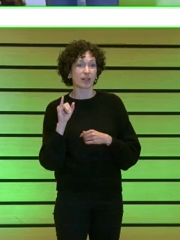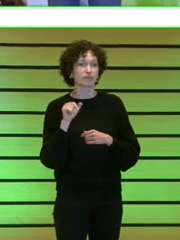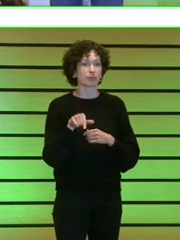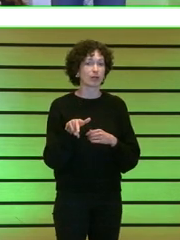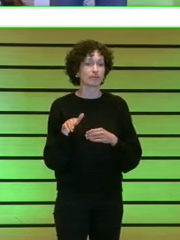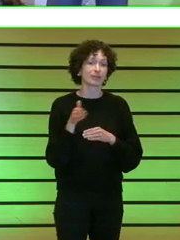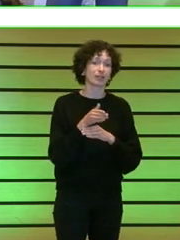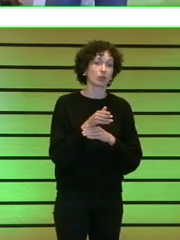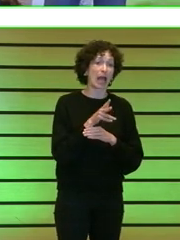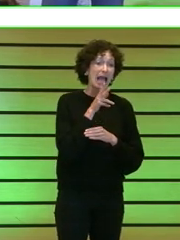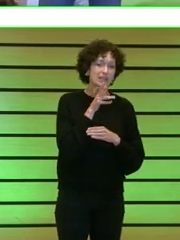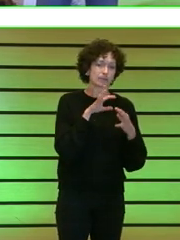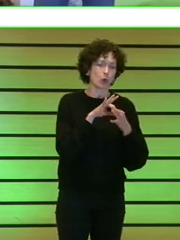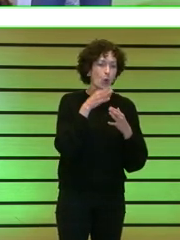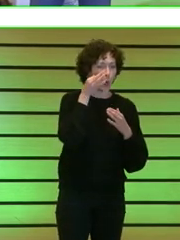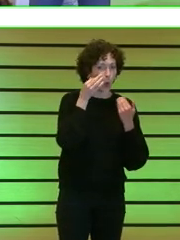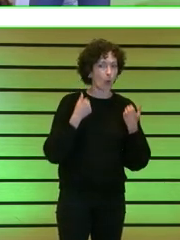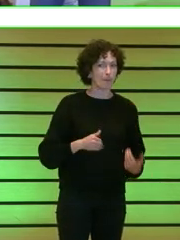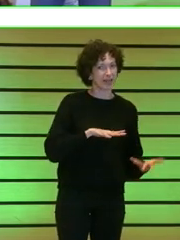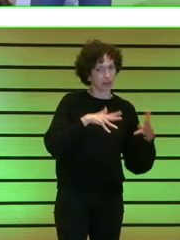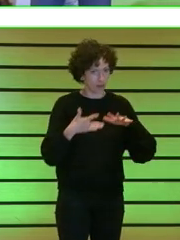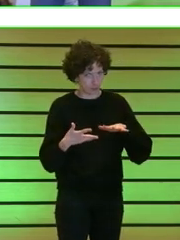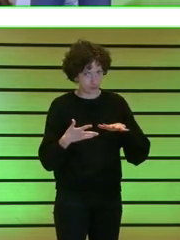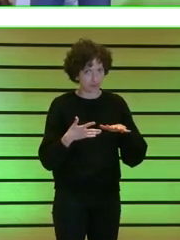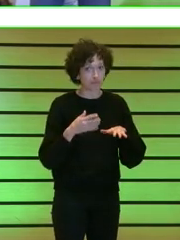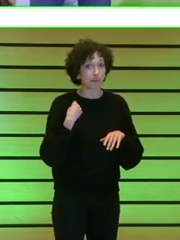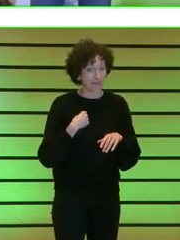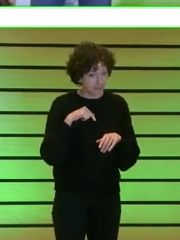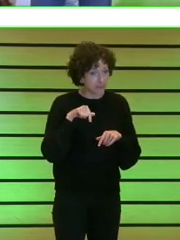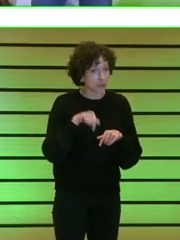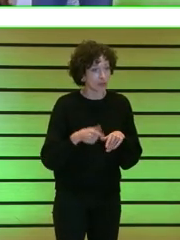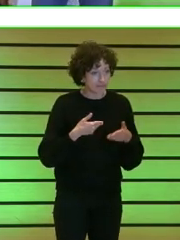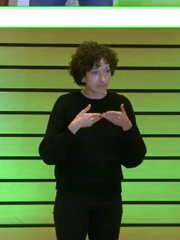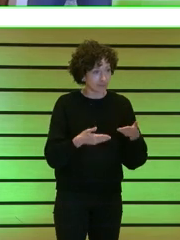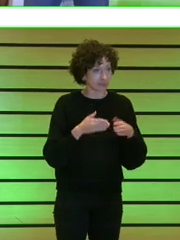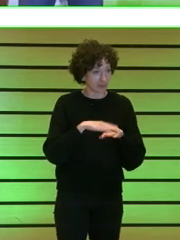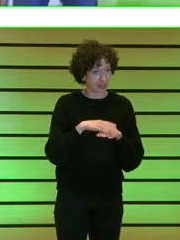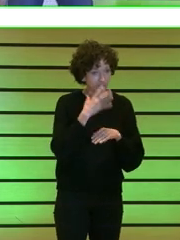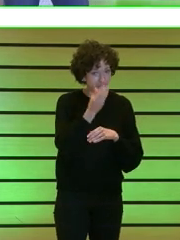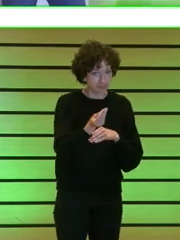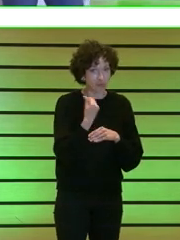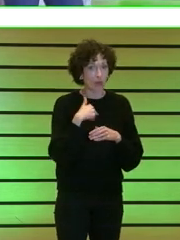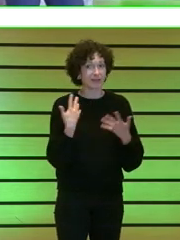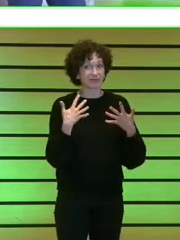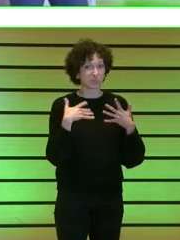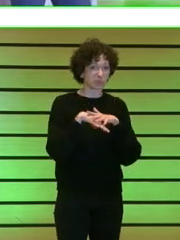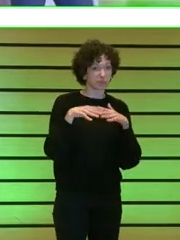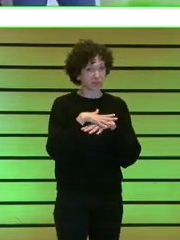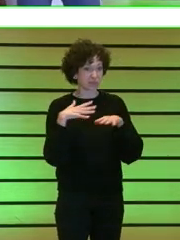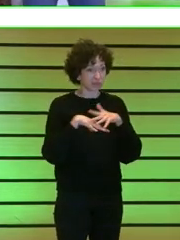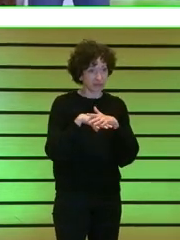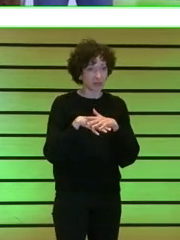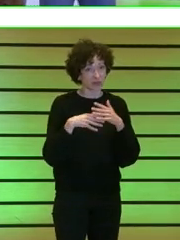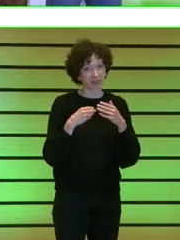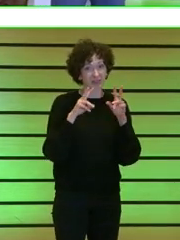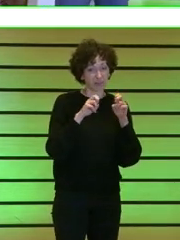H de humanización pues es en la que hoy os invito a que entendáis que tiene sentido enredarse igual que tiene sentido enredarse con